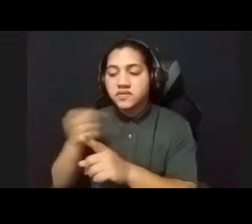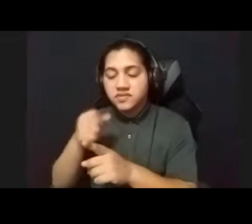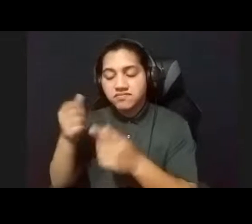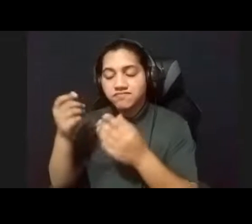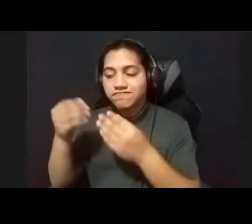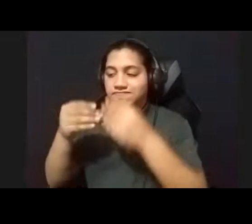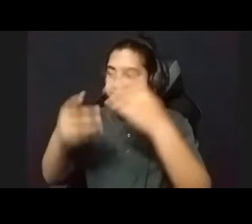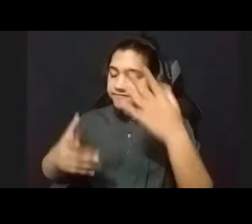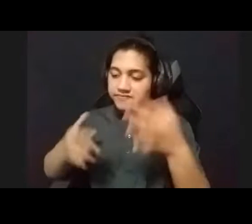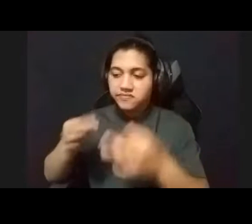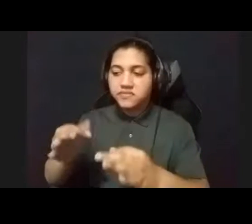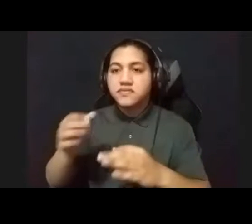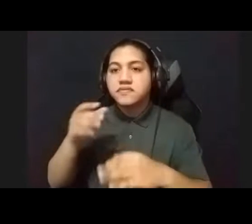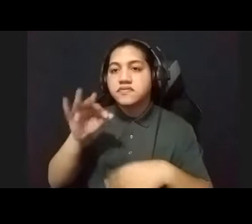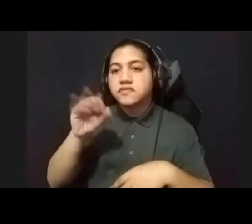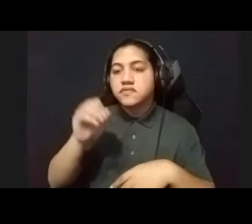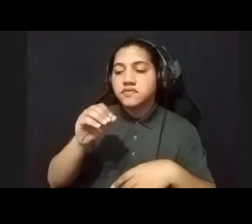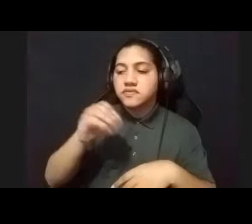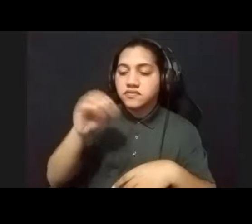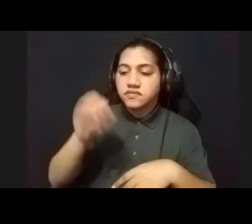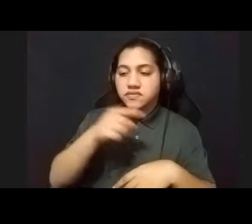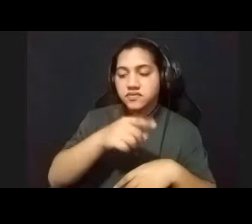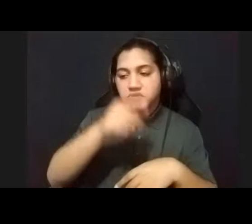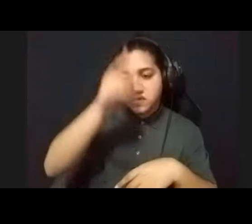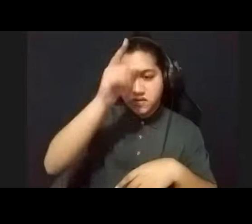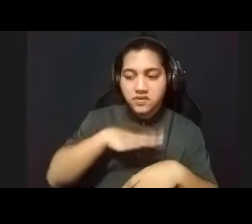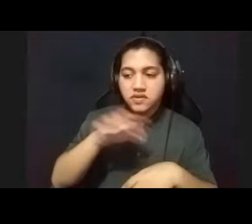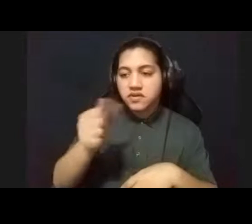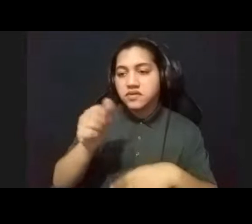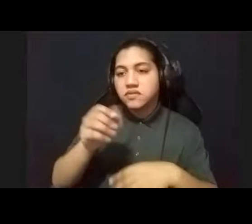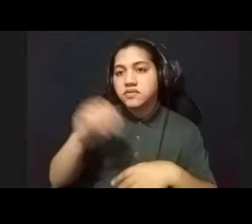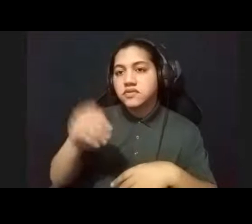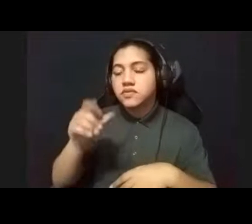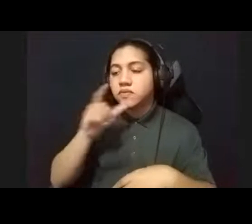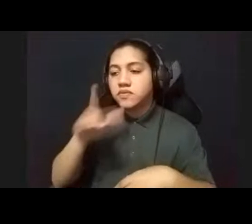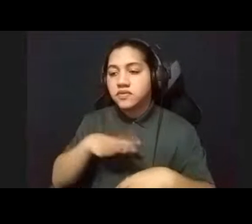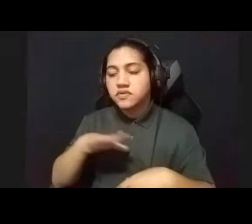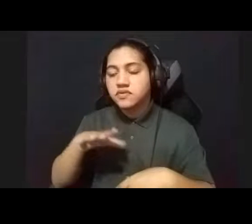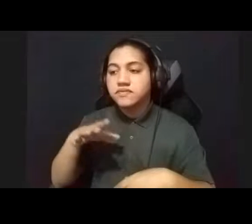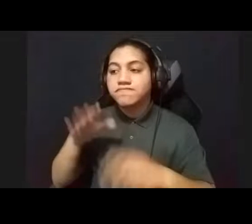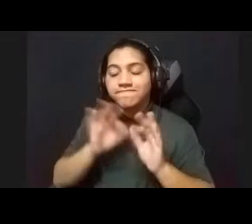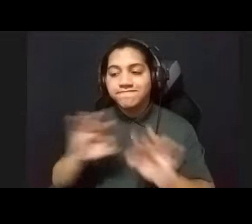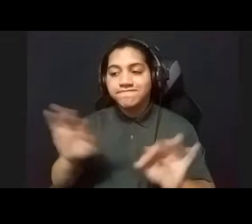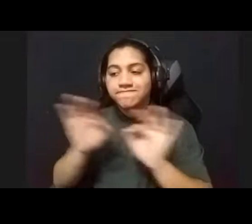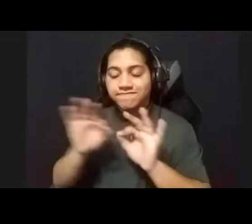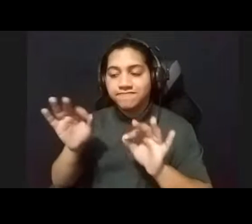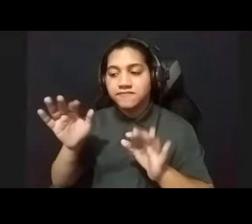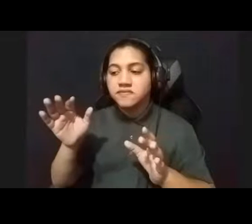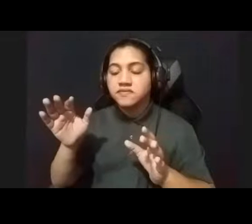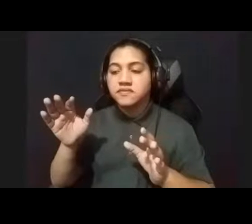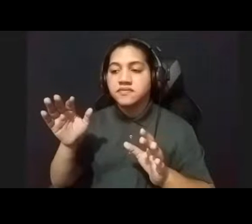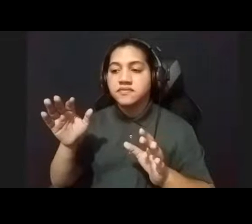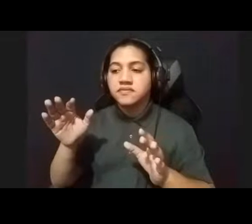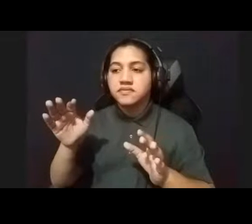El 90% de los abusadores son hombres y el 10% mujeres, por lo que es importante